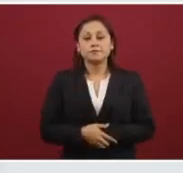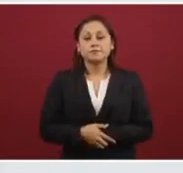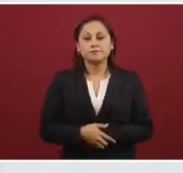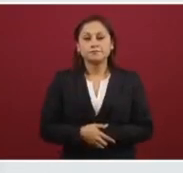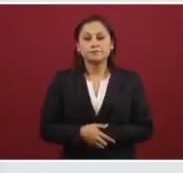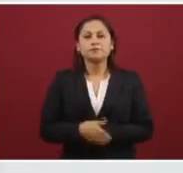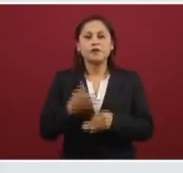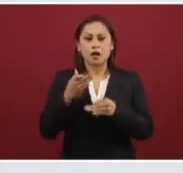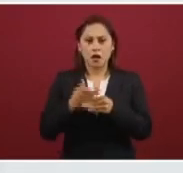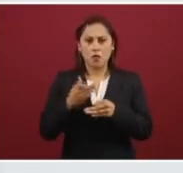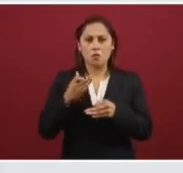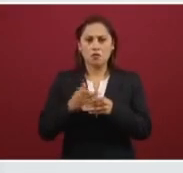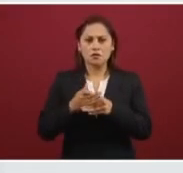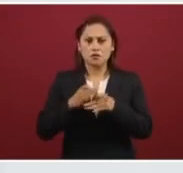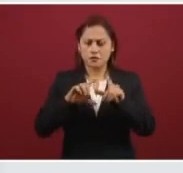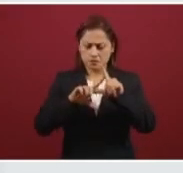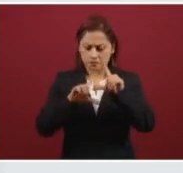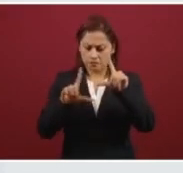momentos de cambio